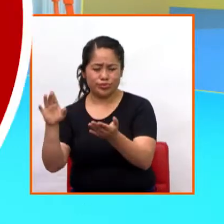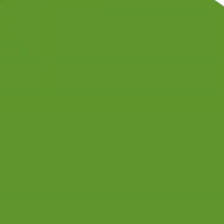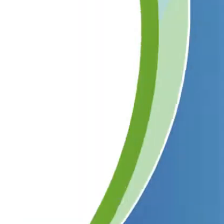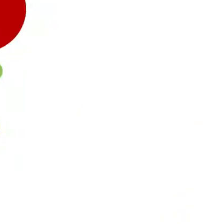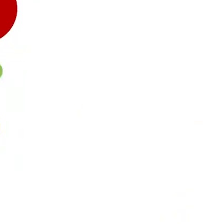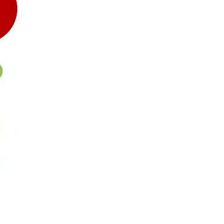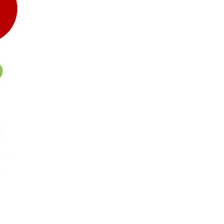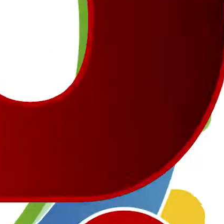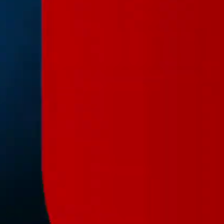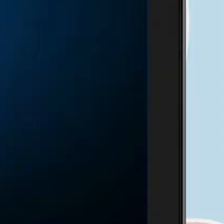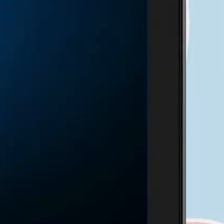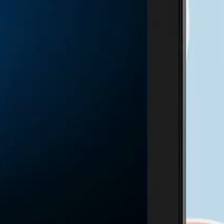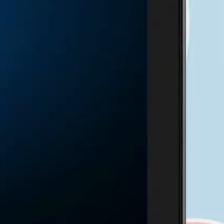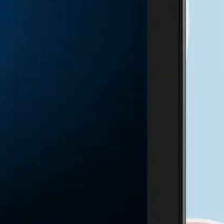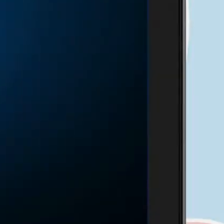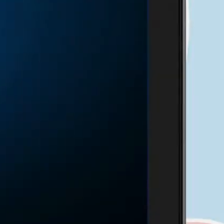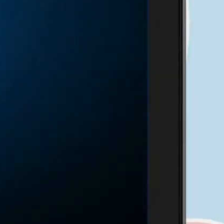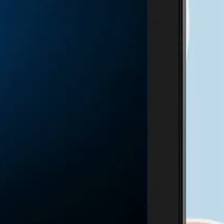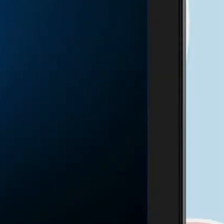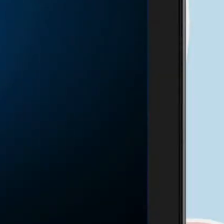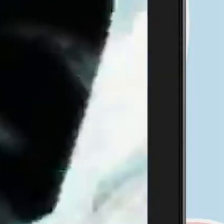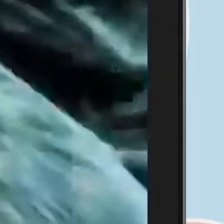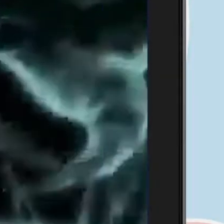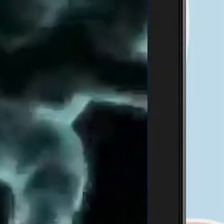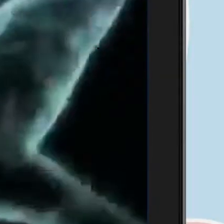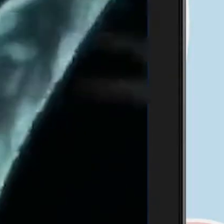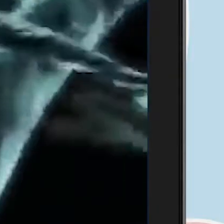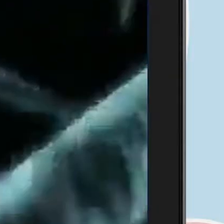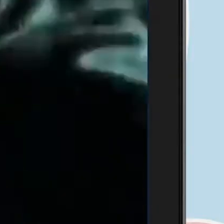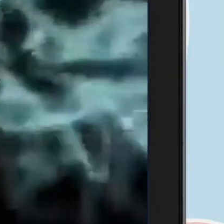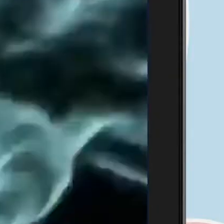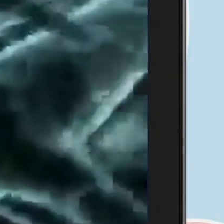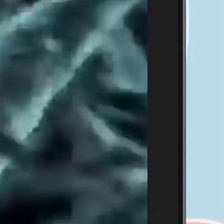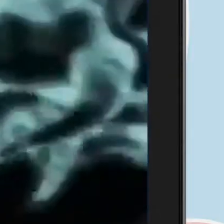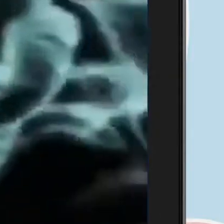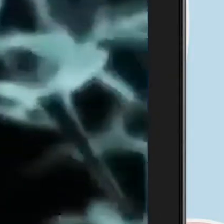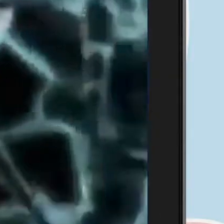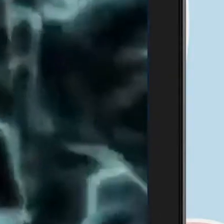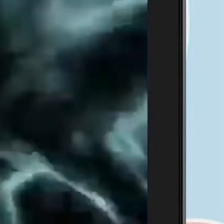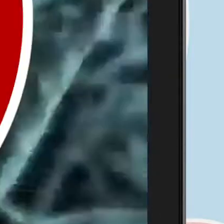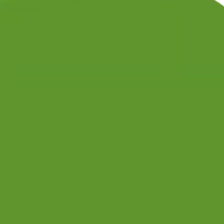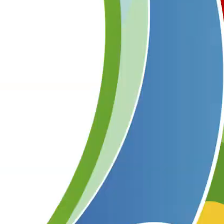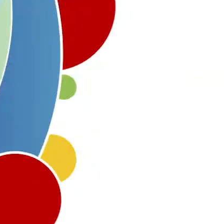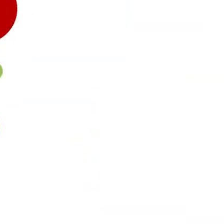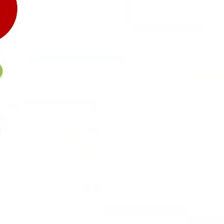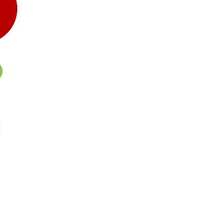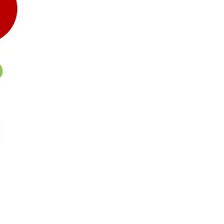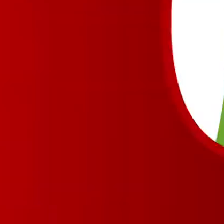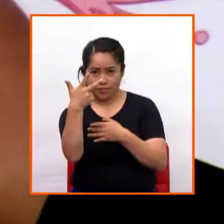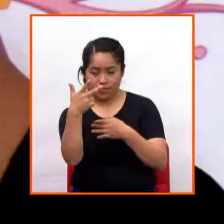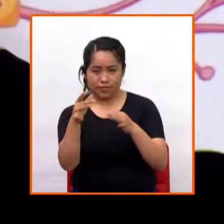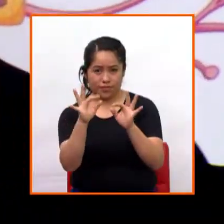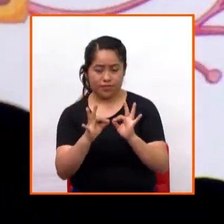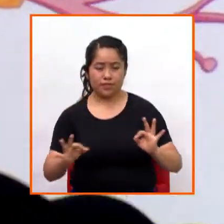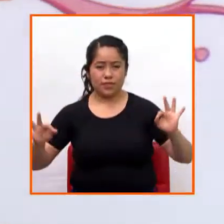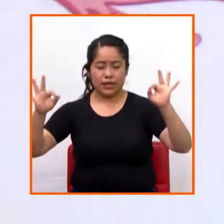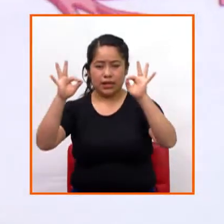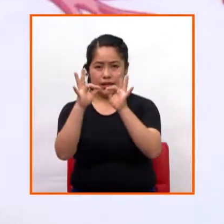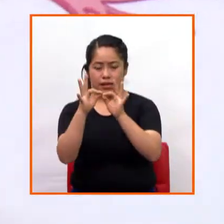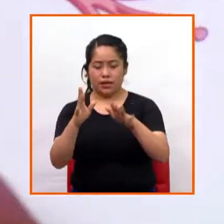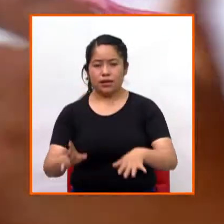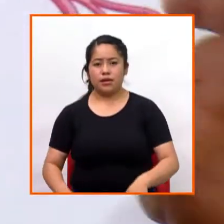estructuras. Así vamos a ver que tienen 3 elementos principales. Tenemos por un lado